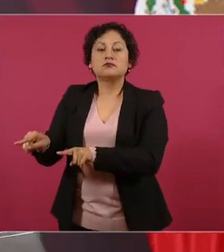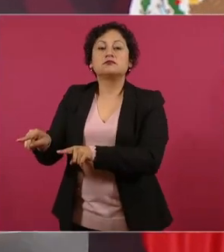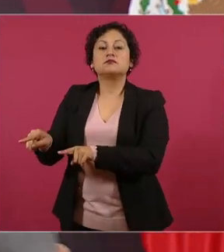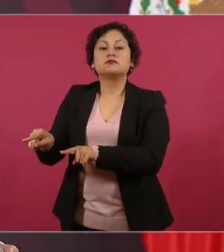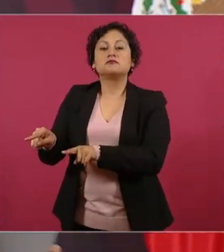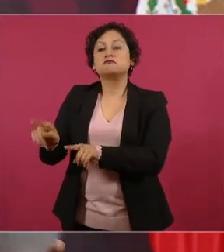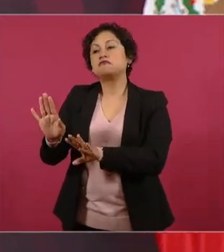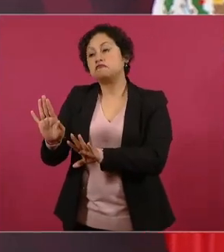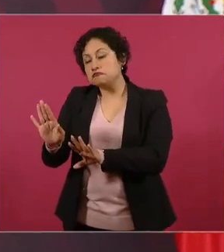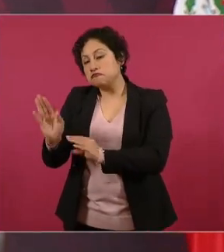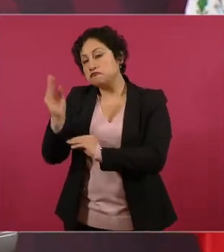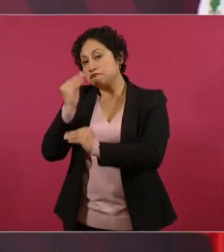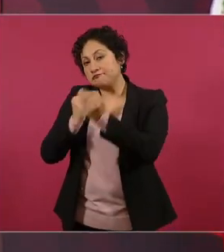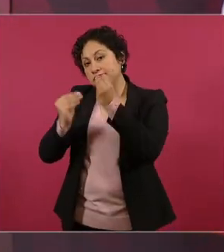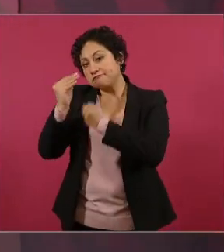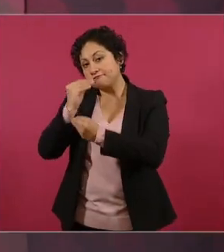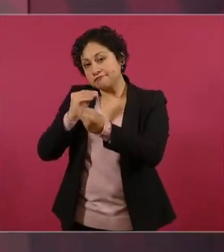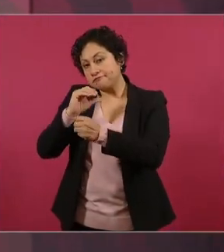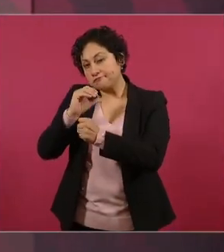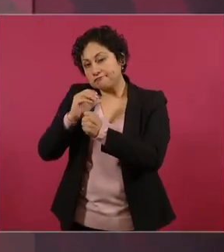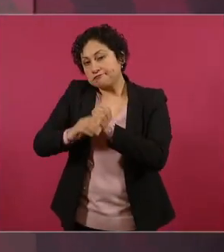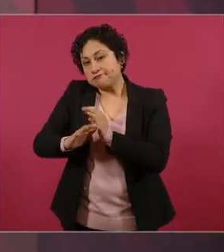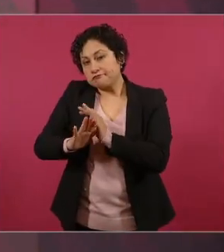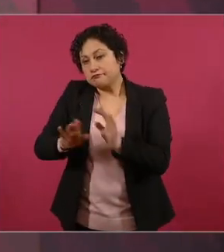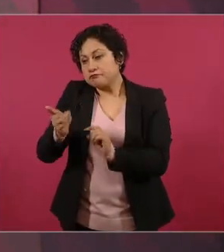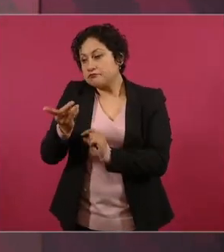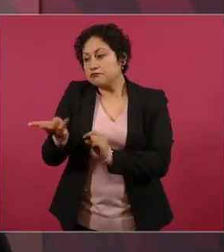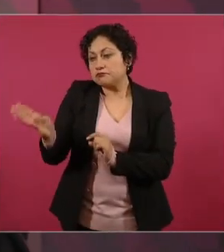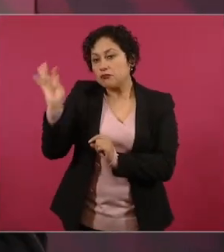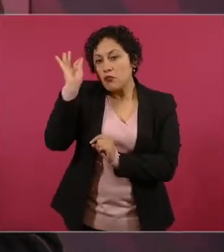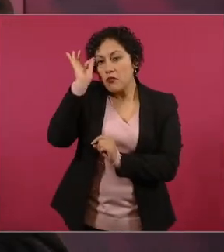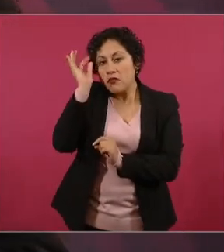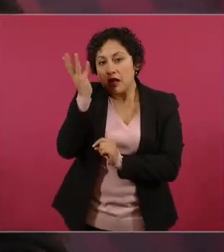terminamos de desayunar y meseros,